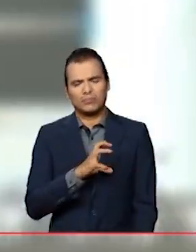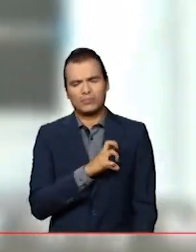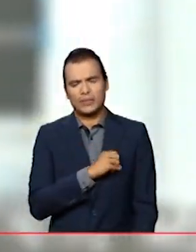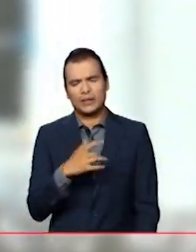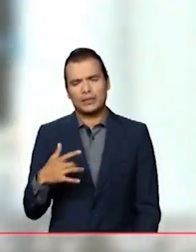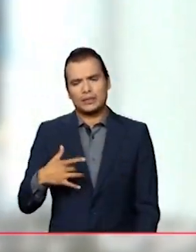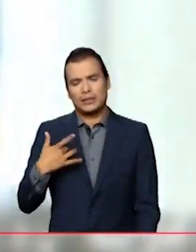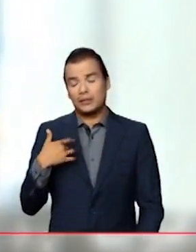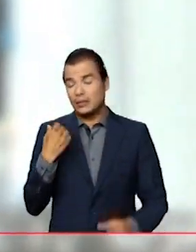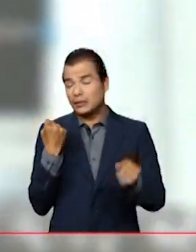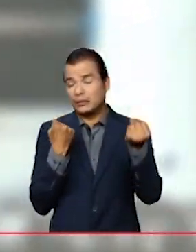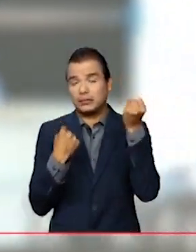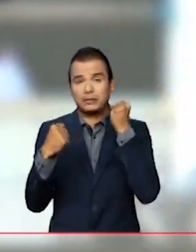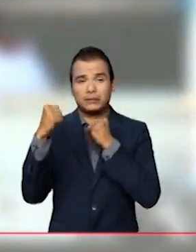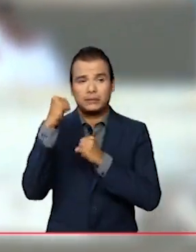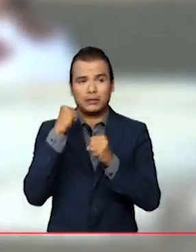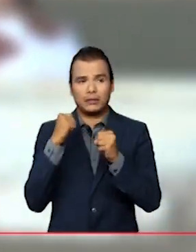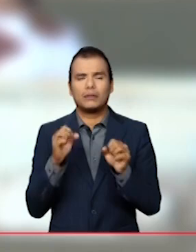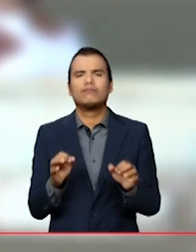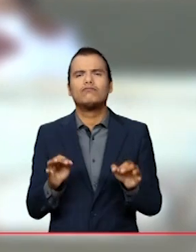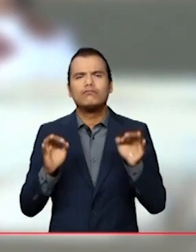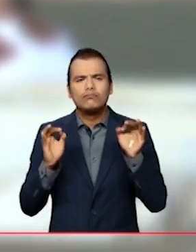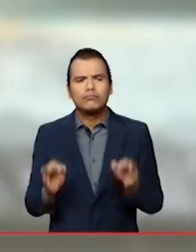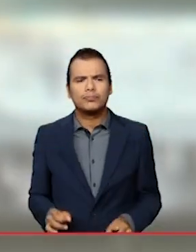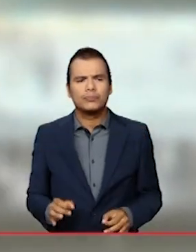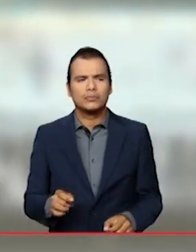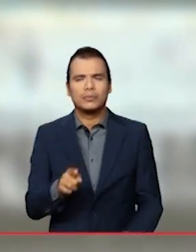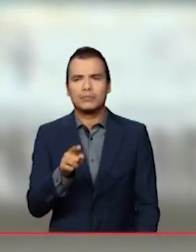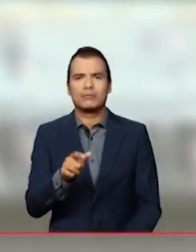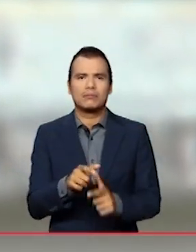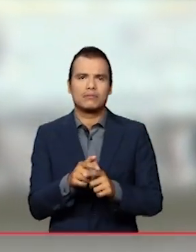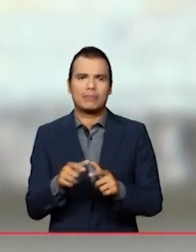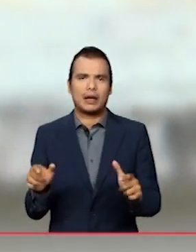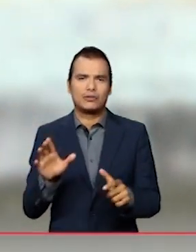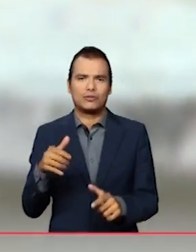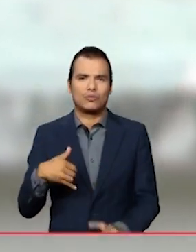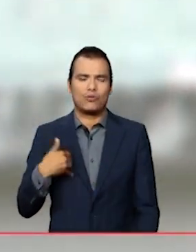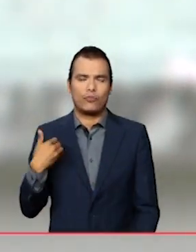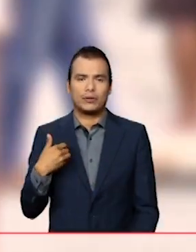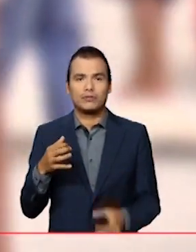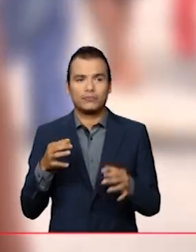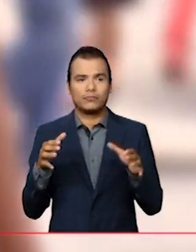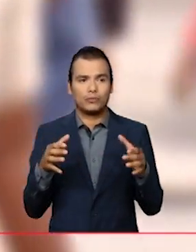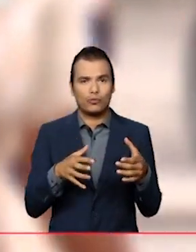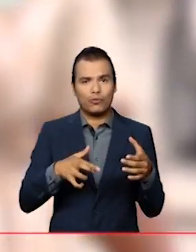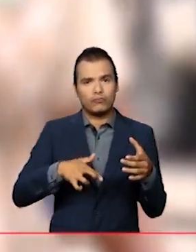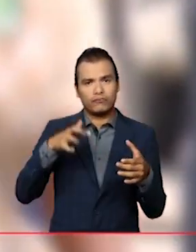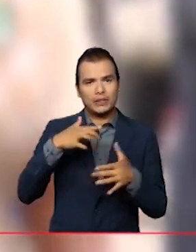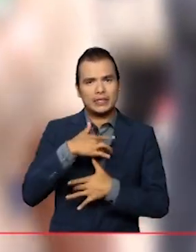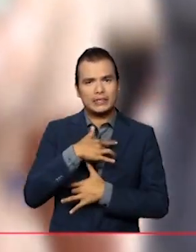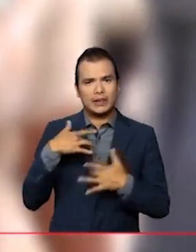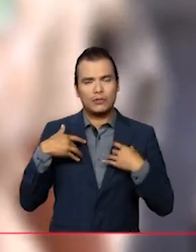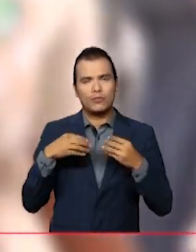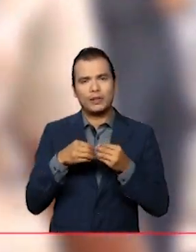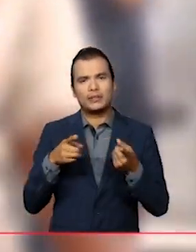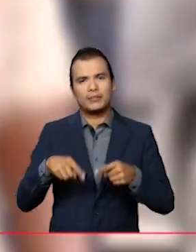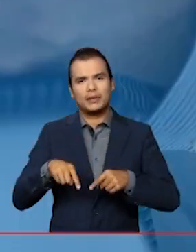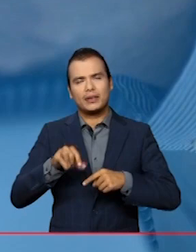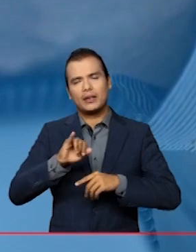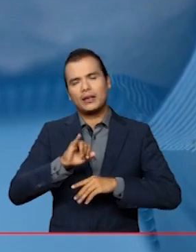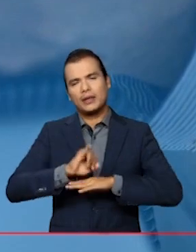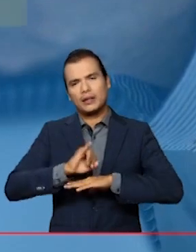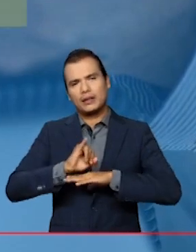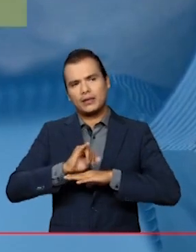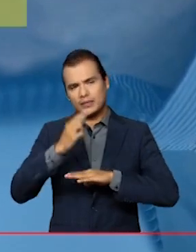se sienten angustiados, sobre todo nuestros jóvenes. Profesionales de la salud y hasta la iglesia se han unido a la alcaldía y han habilitado la